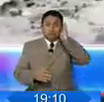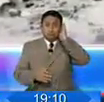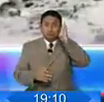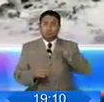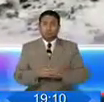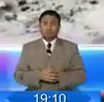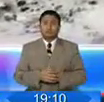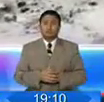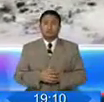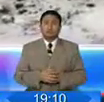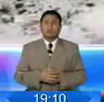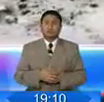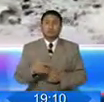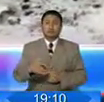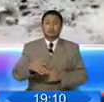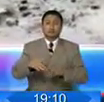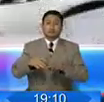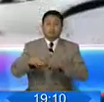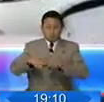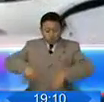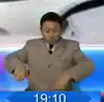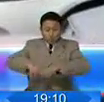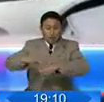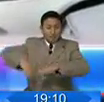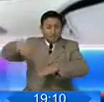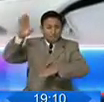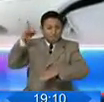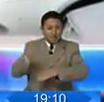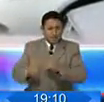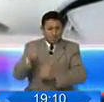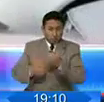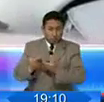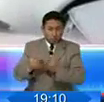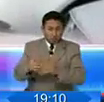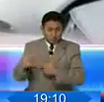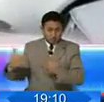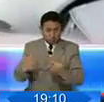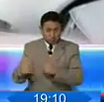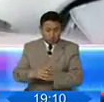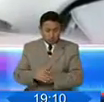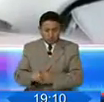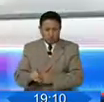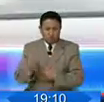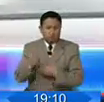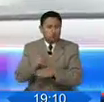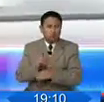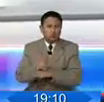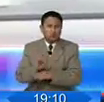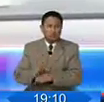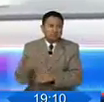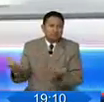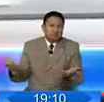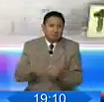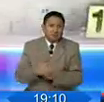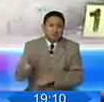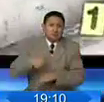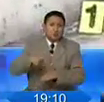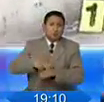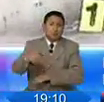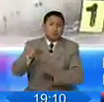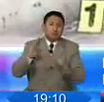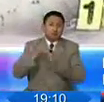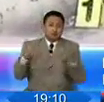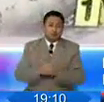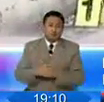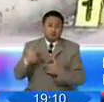diría, en las zonas donde hay mayor cantidad de incidencia criminal, van a hacer uso de lo que es una herramienta habitual en casa. O sea,